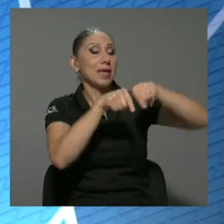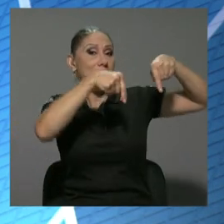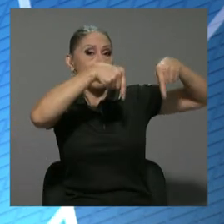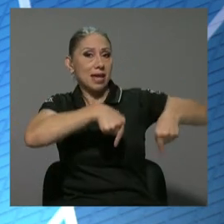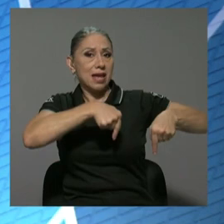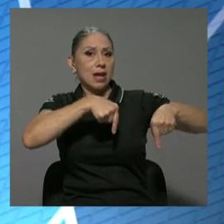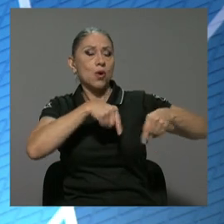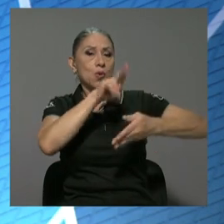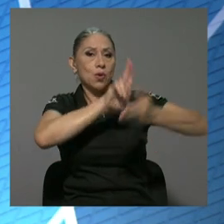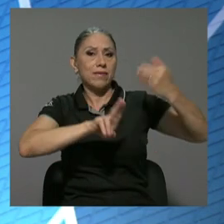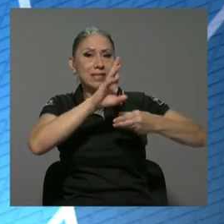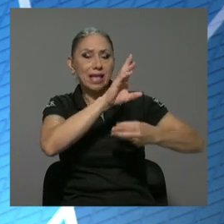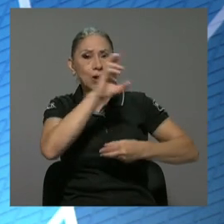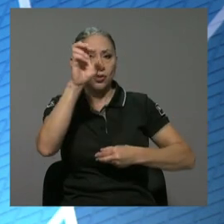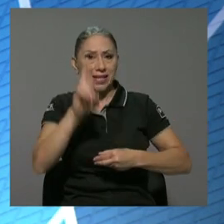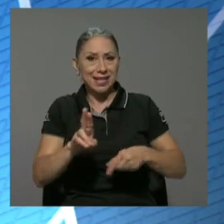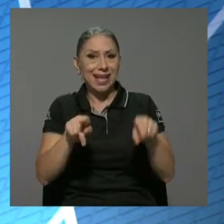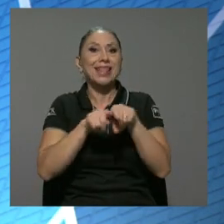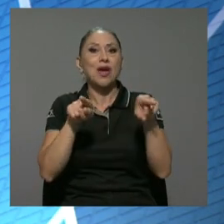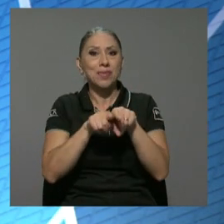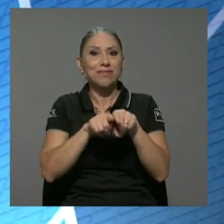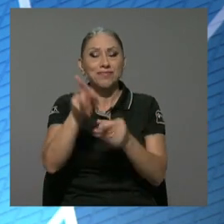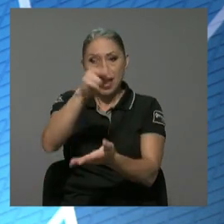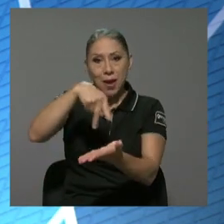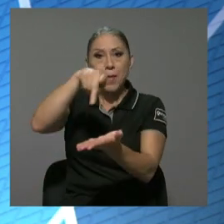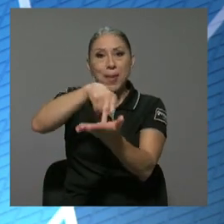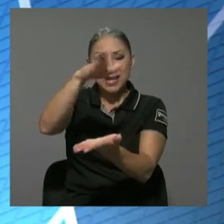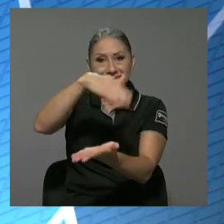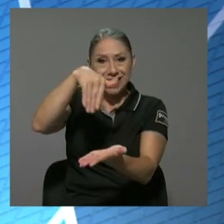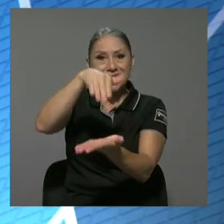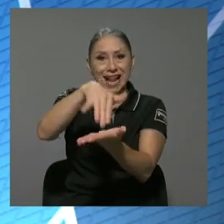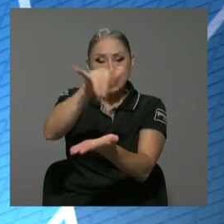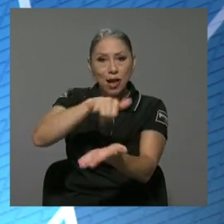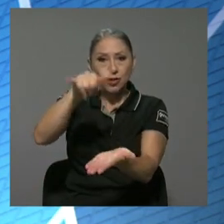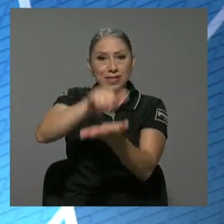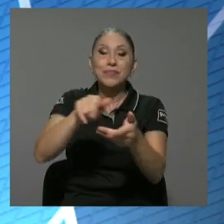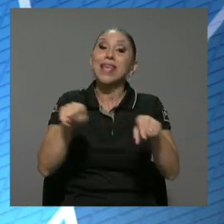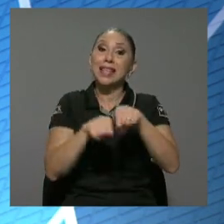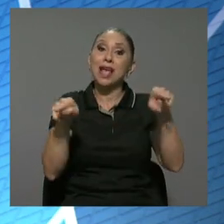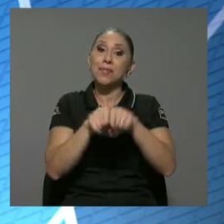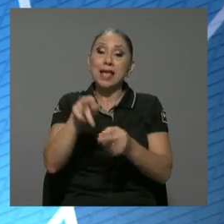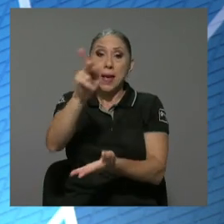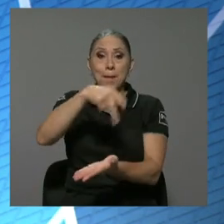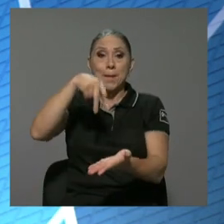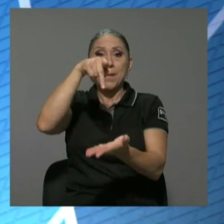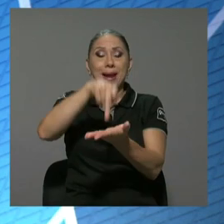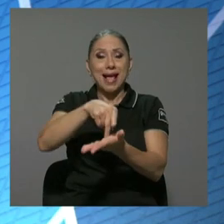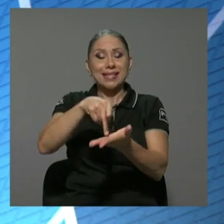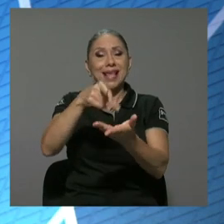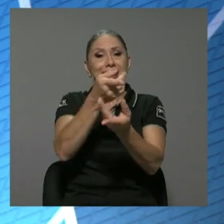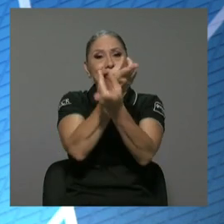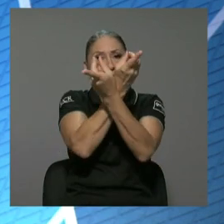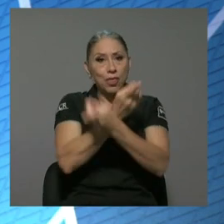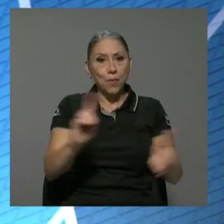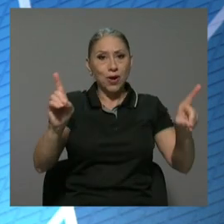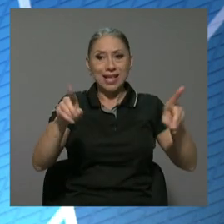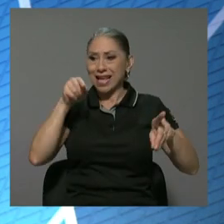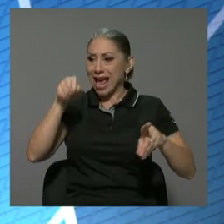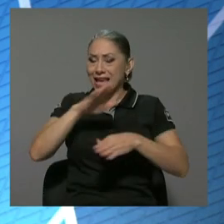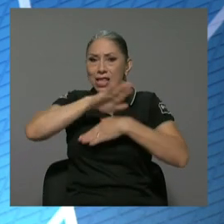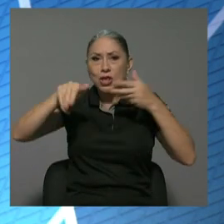de Costa Rica también, en el Parque Central y por supuesto en la Plaza de la Democracia, que es donde van a converger todos